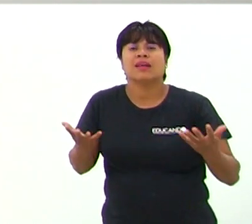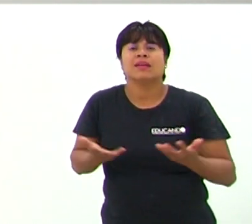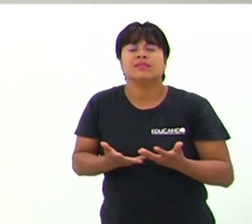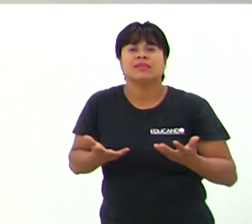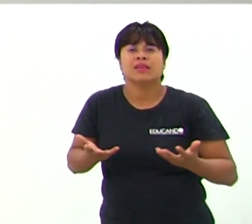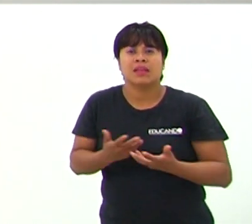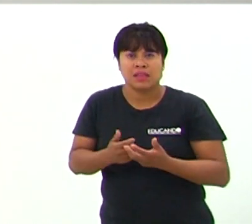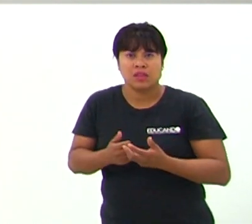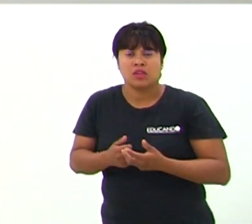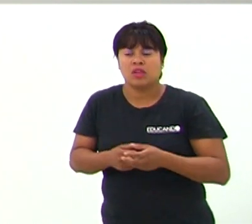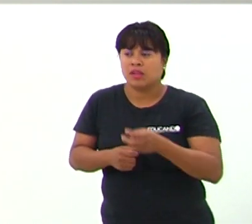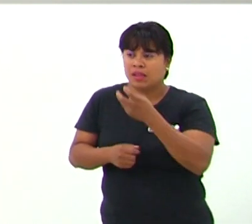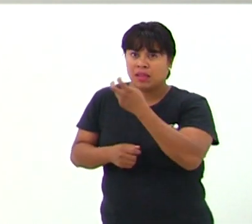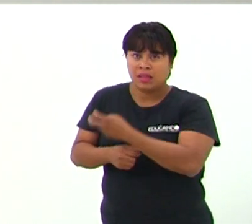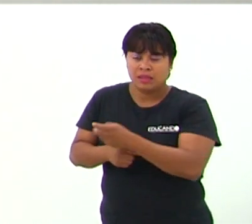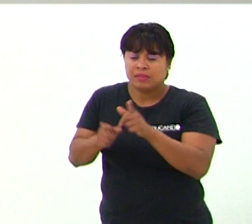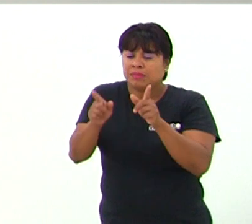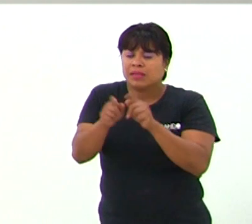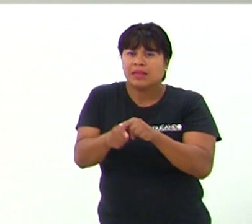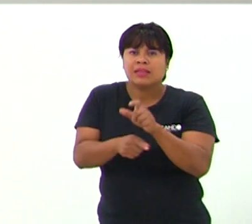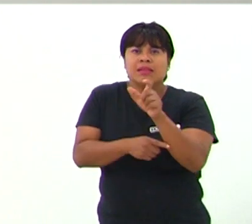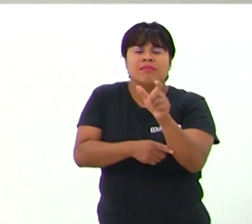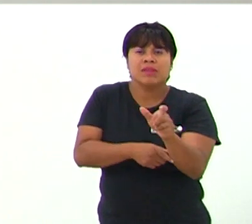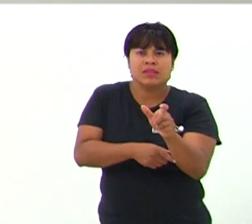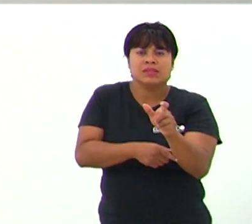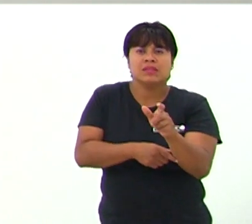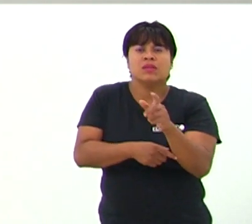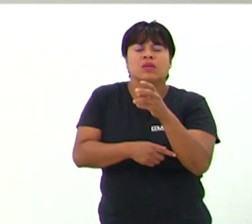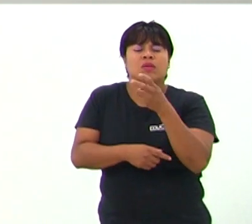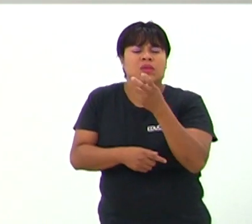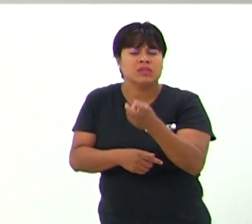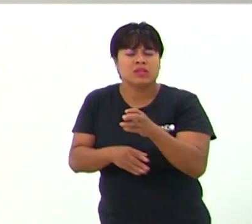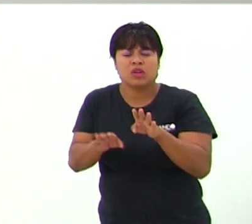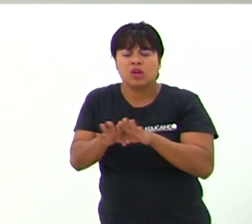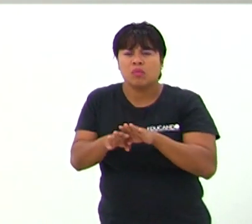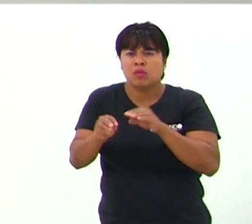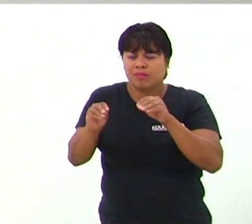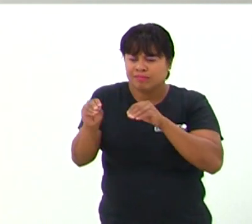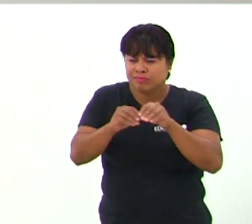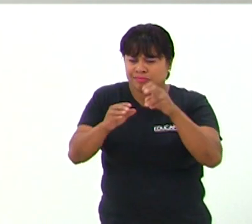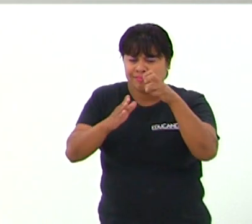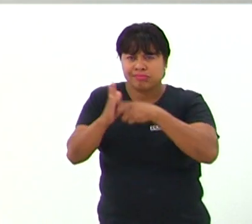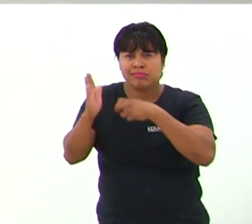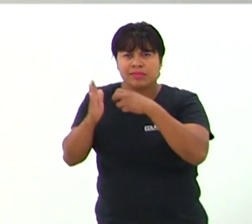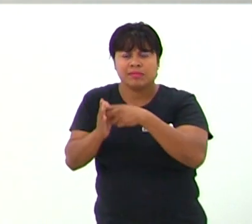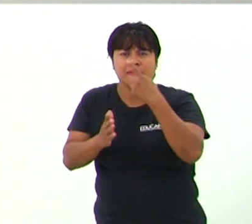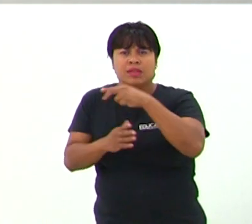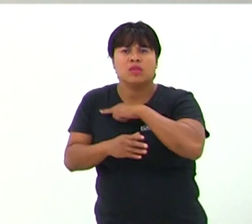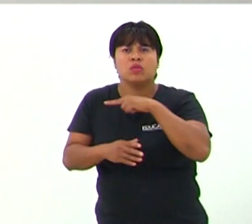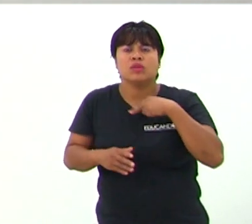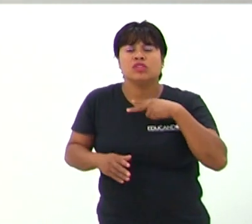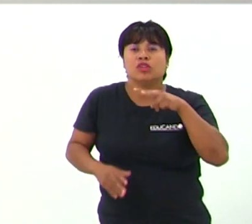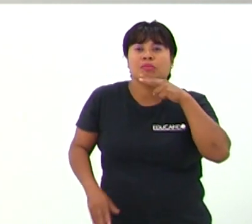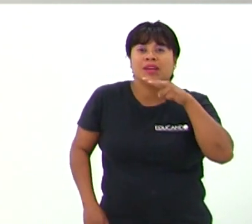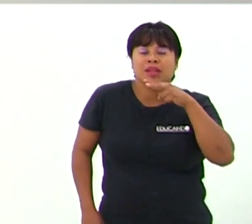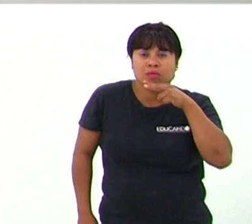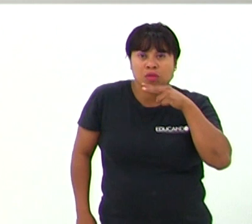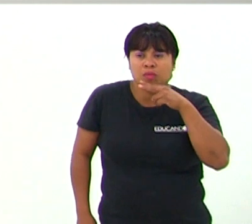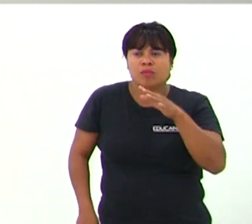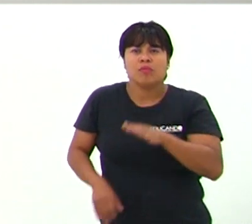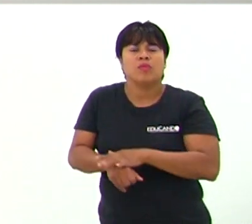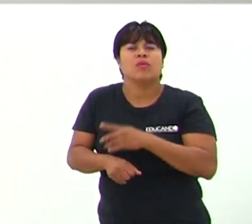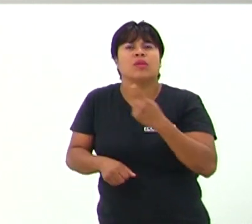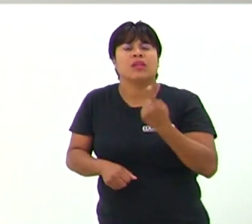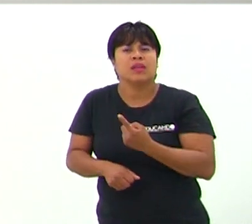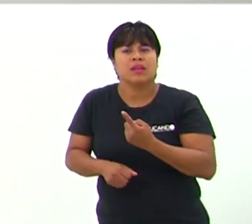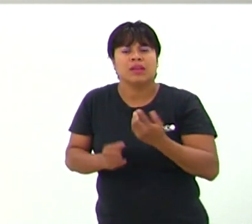haciendo esta pequeña frase una modificación a nuestro verbo. ¿Por qué